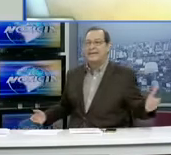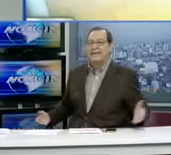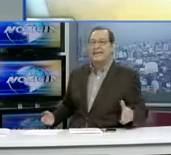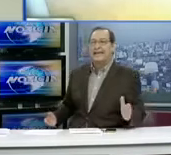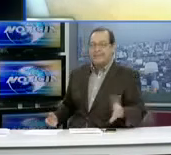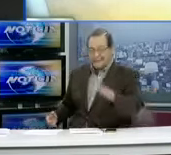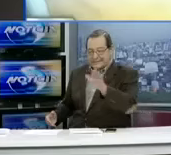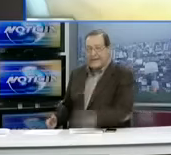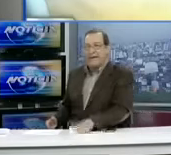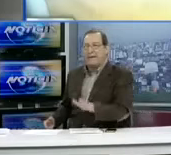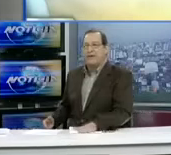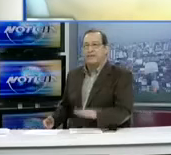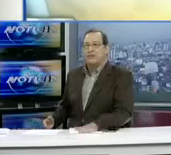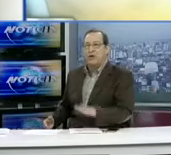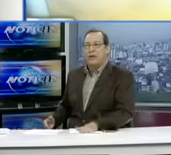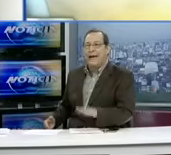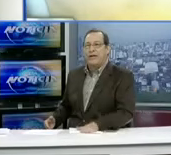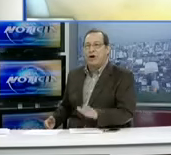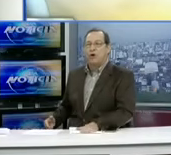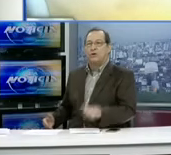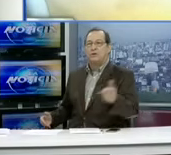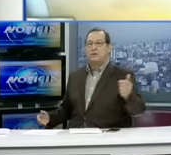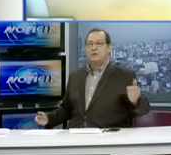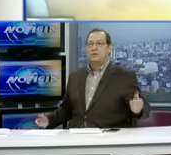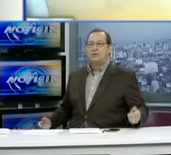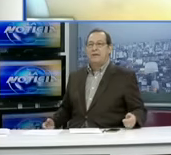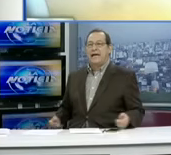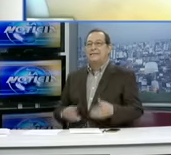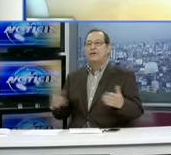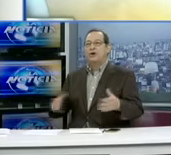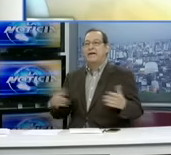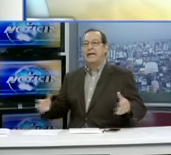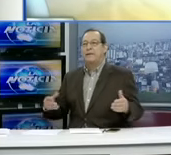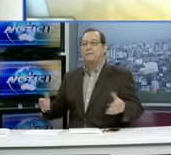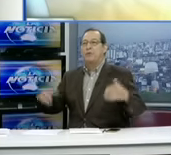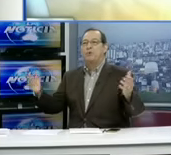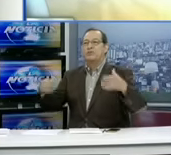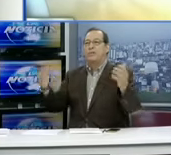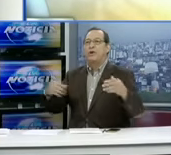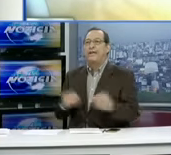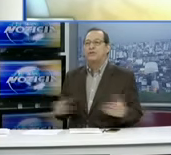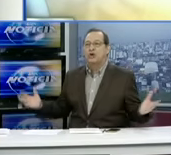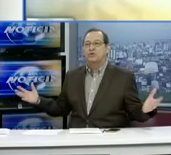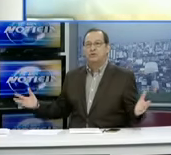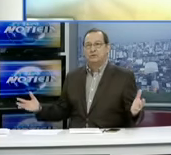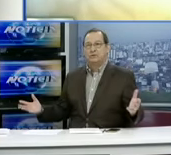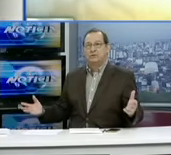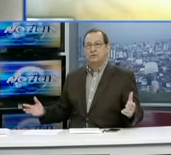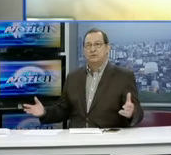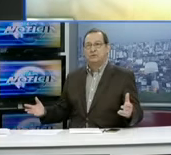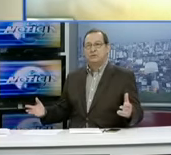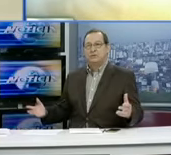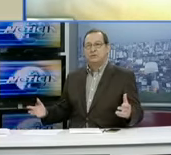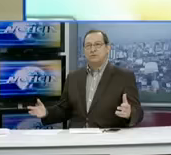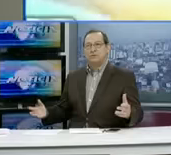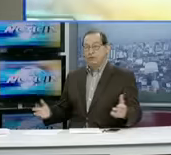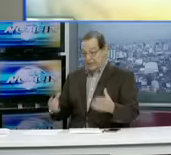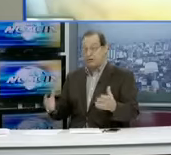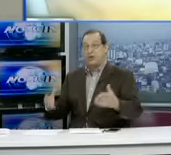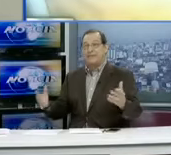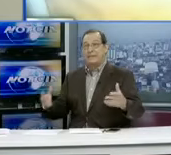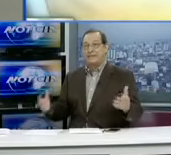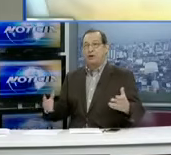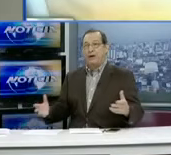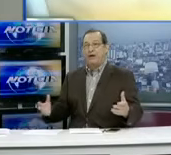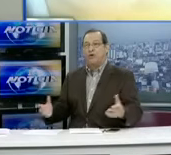que la gente quiere servicio bueno. La gente no quiere buses bonitos. Y